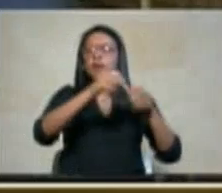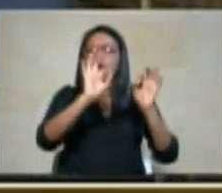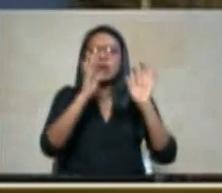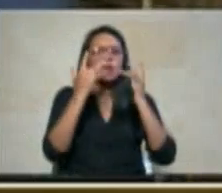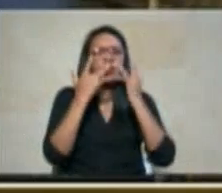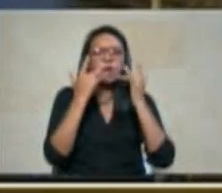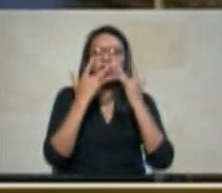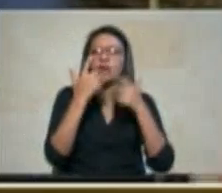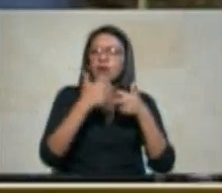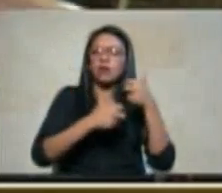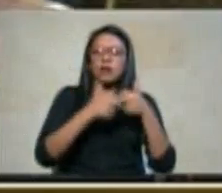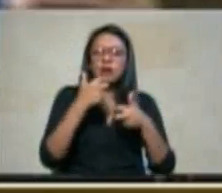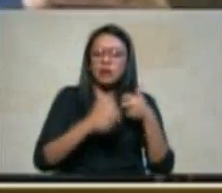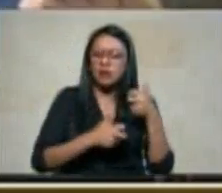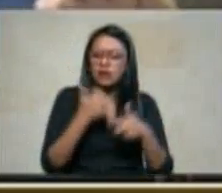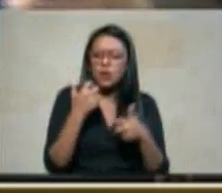especie.